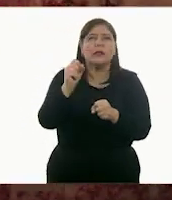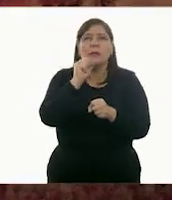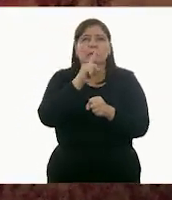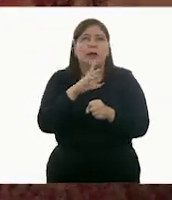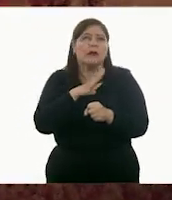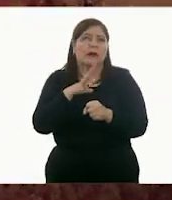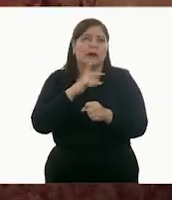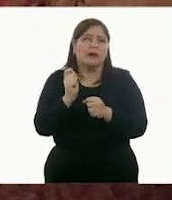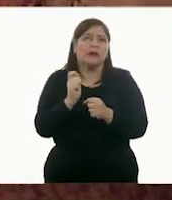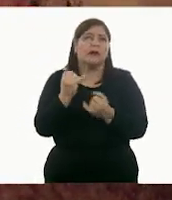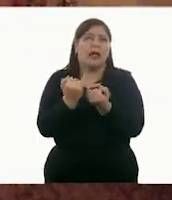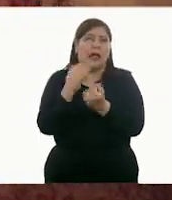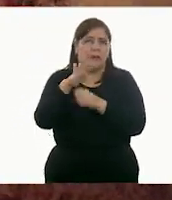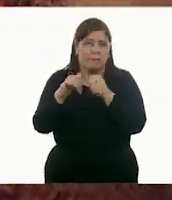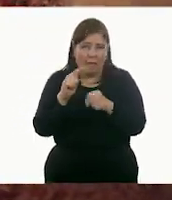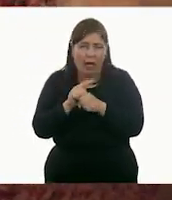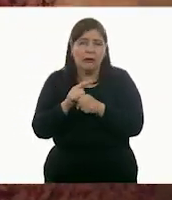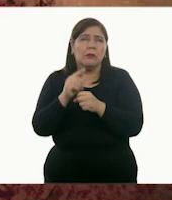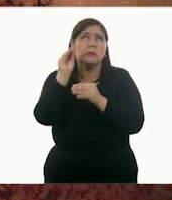duraderos.